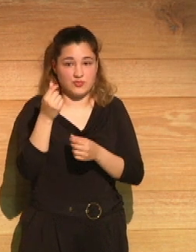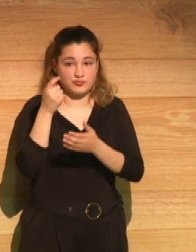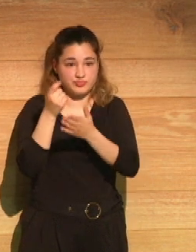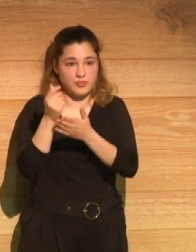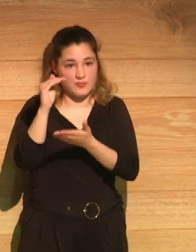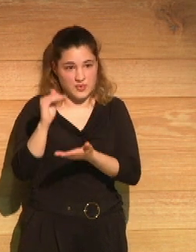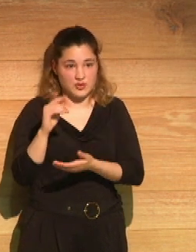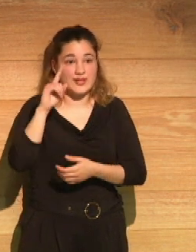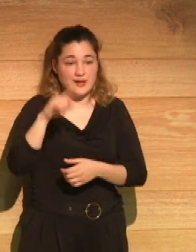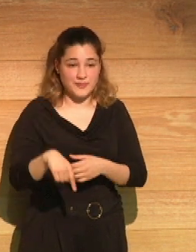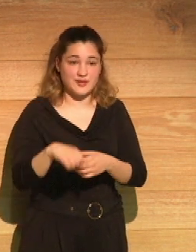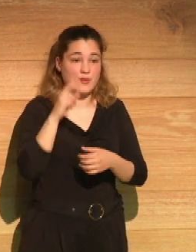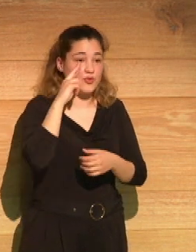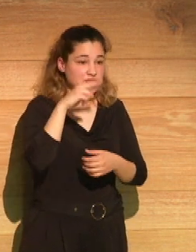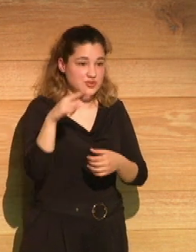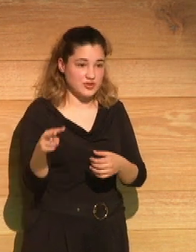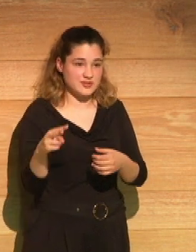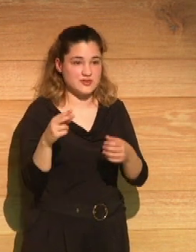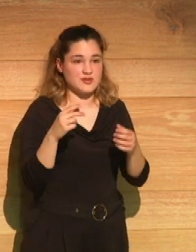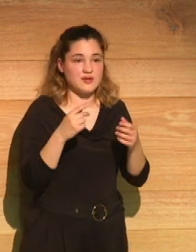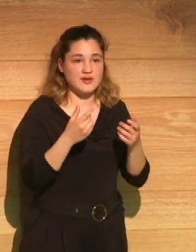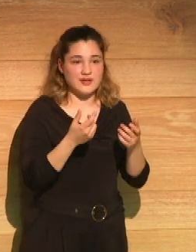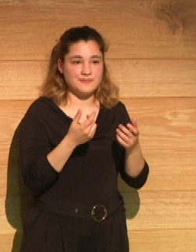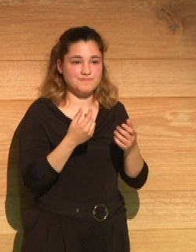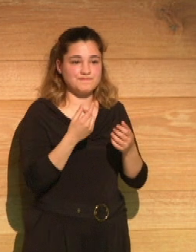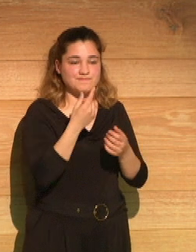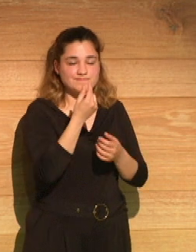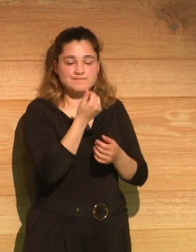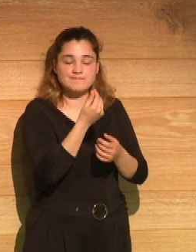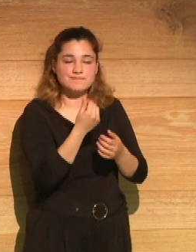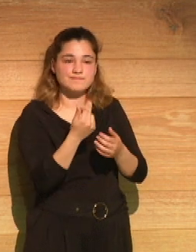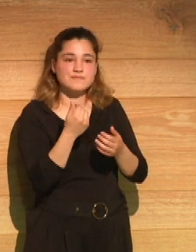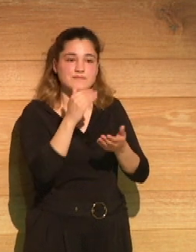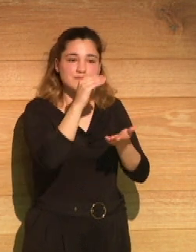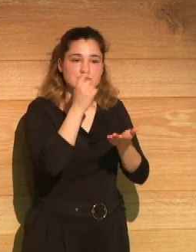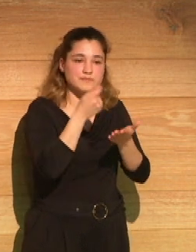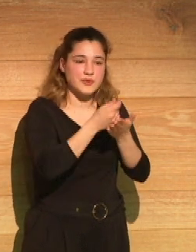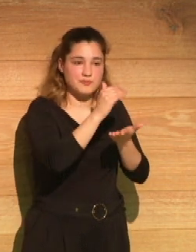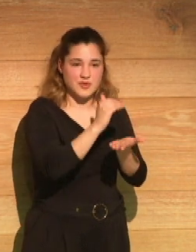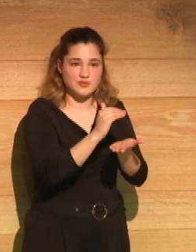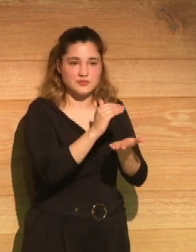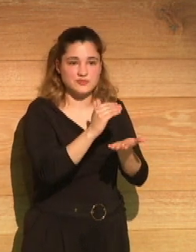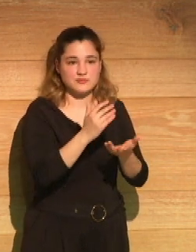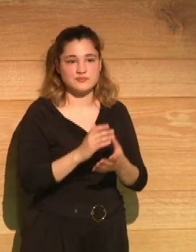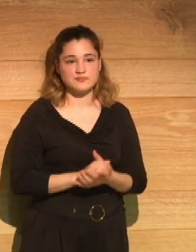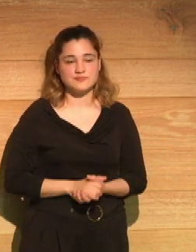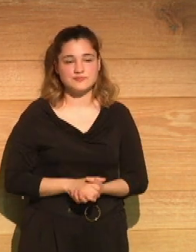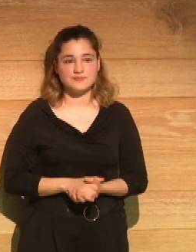tienen prácticas más sostenibles, es decir, embalajes pues acordes con los estándares, etc.